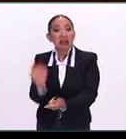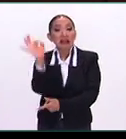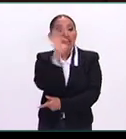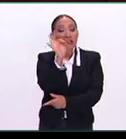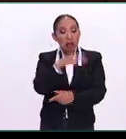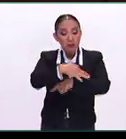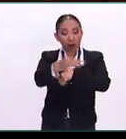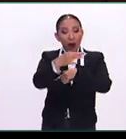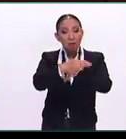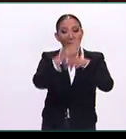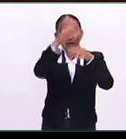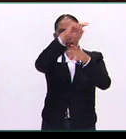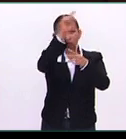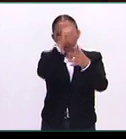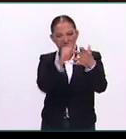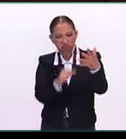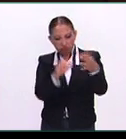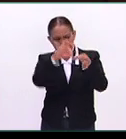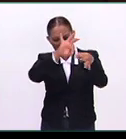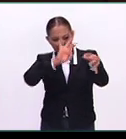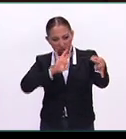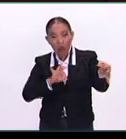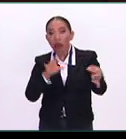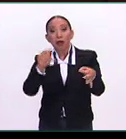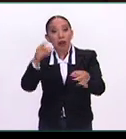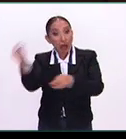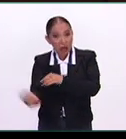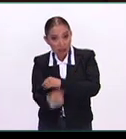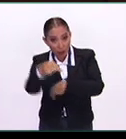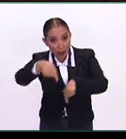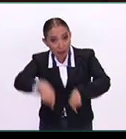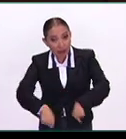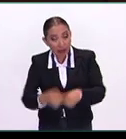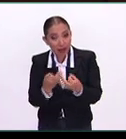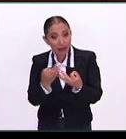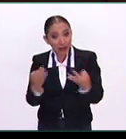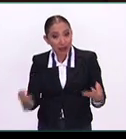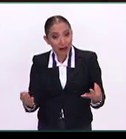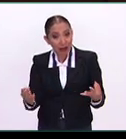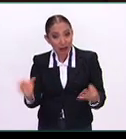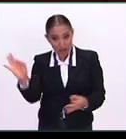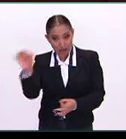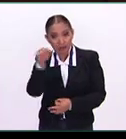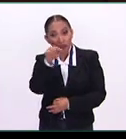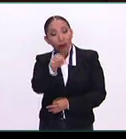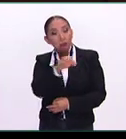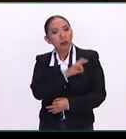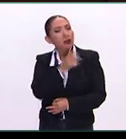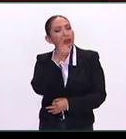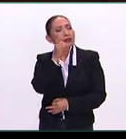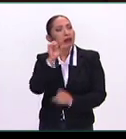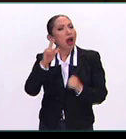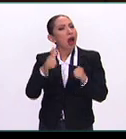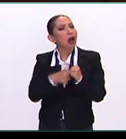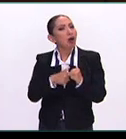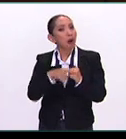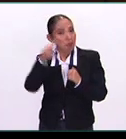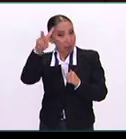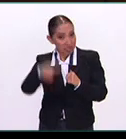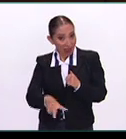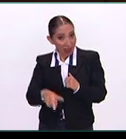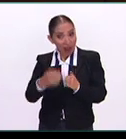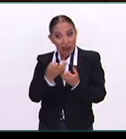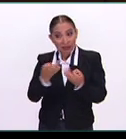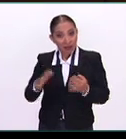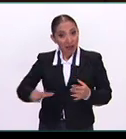es plumaje de quetzal, se desgarra. No para siempre aquí. ¿Acaso podemos decir algo verdadero